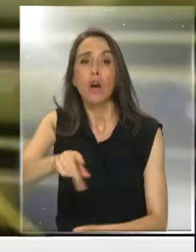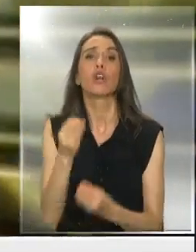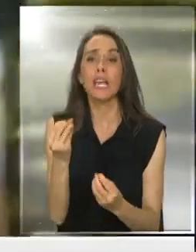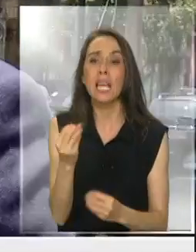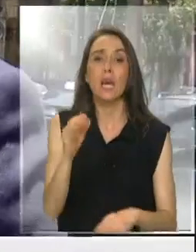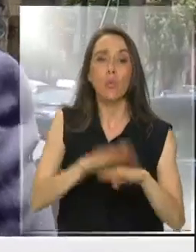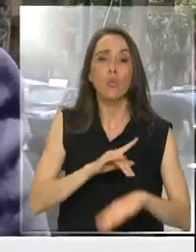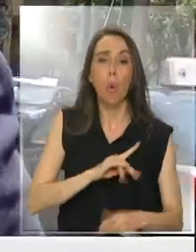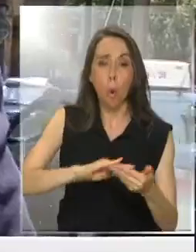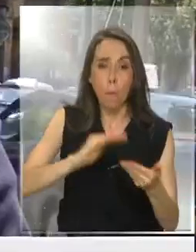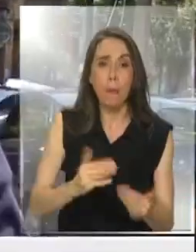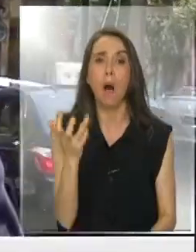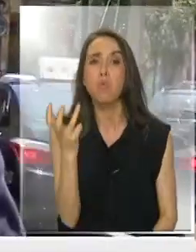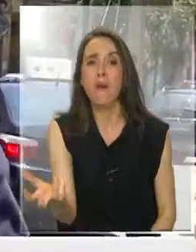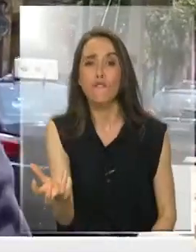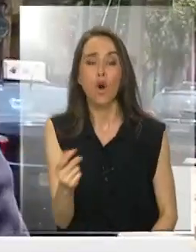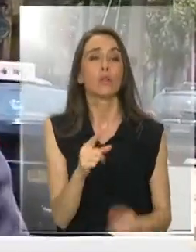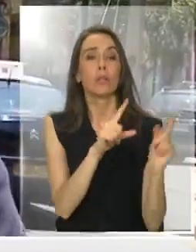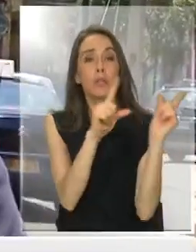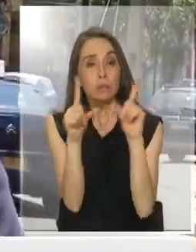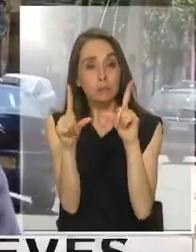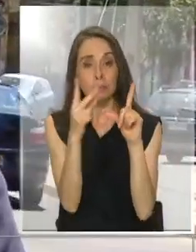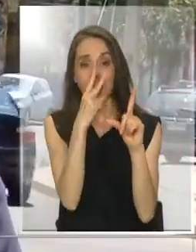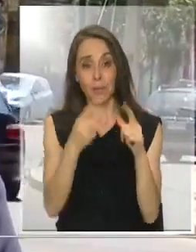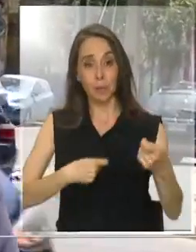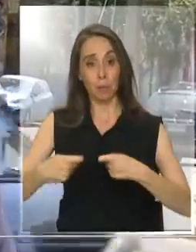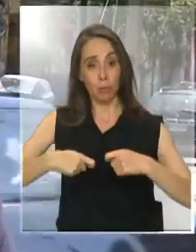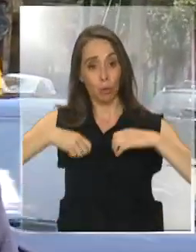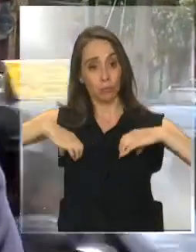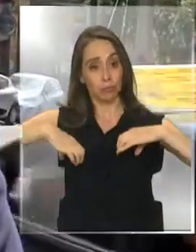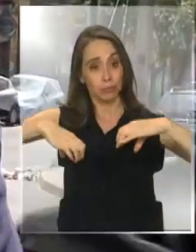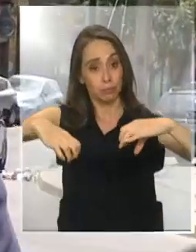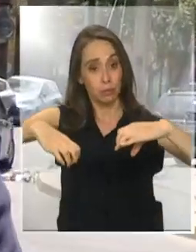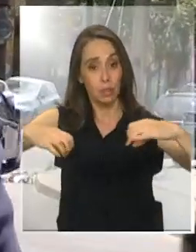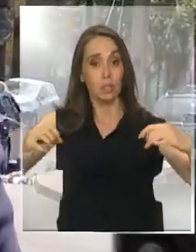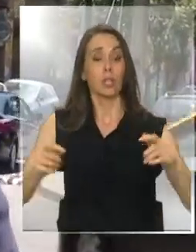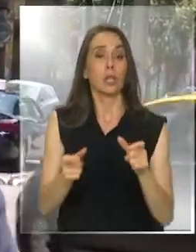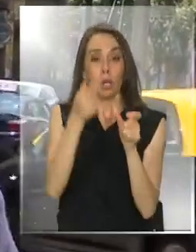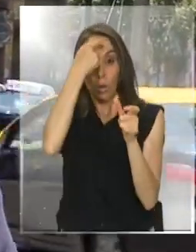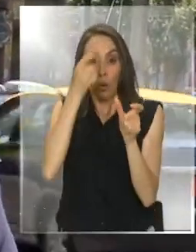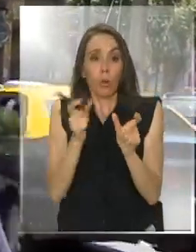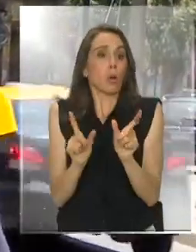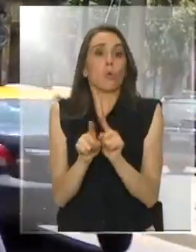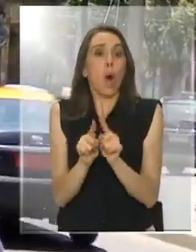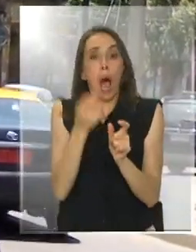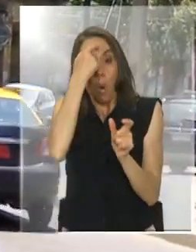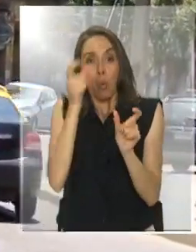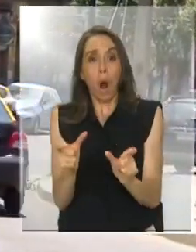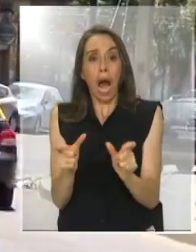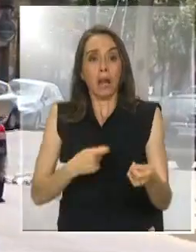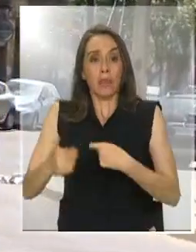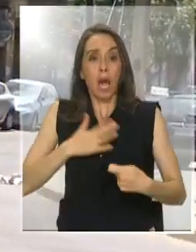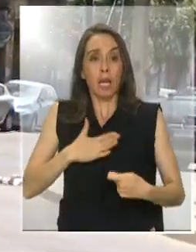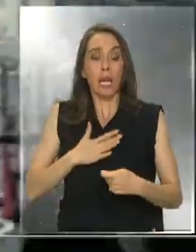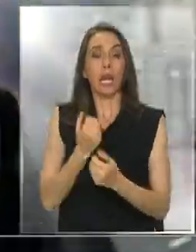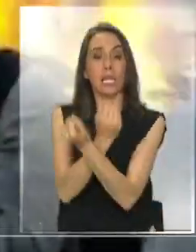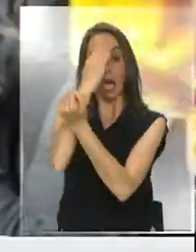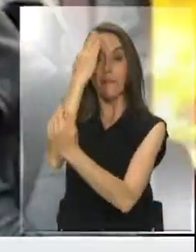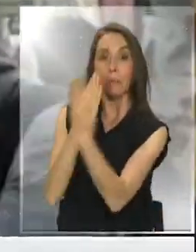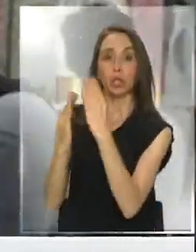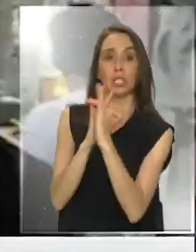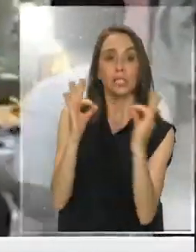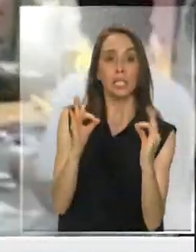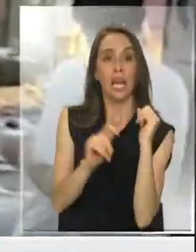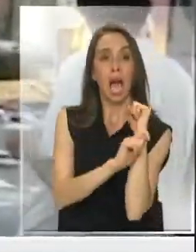que disculpa, weón. Nosotros los mismos locatarios acá del sector céntrico nos juntamos haciendo guardia, cuidando nuestros propios negocios por no tener una protección policial.